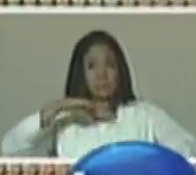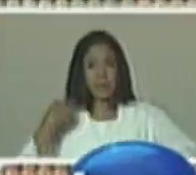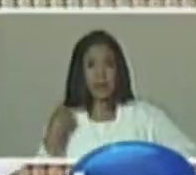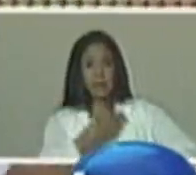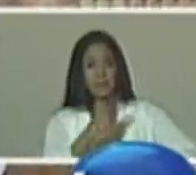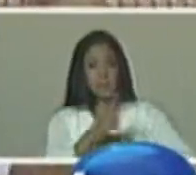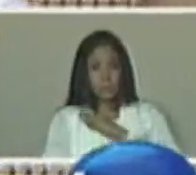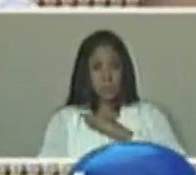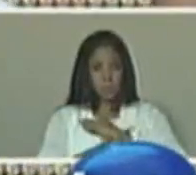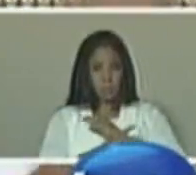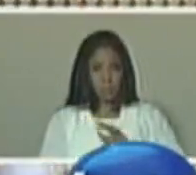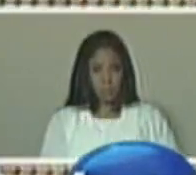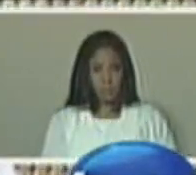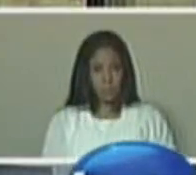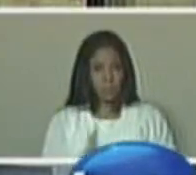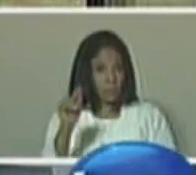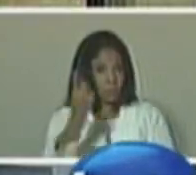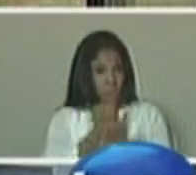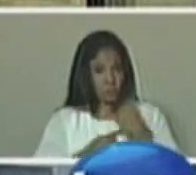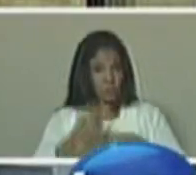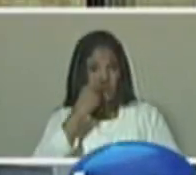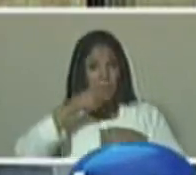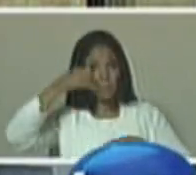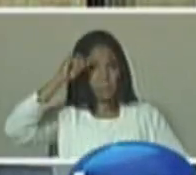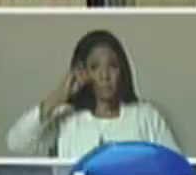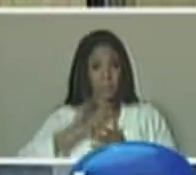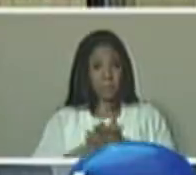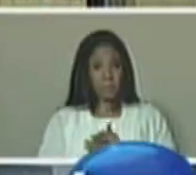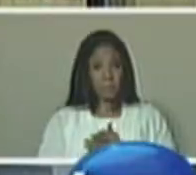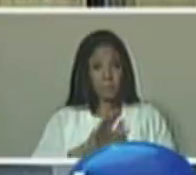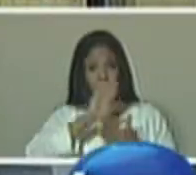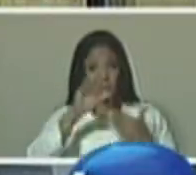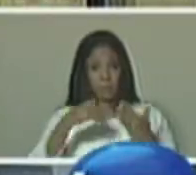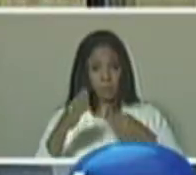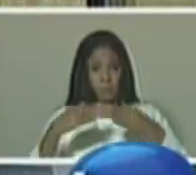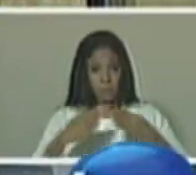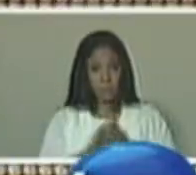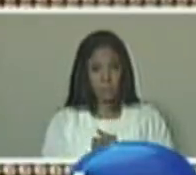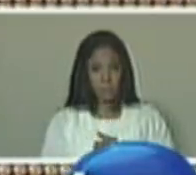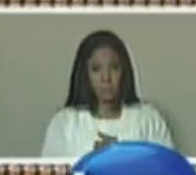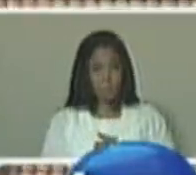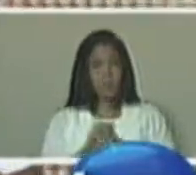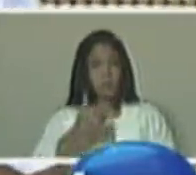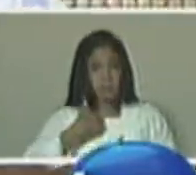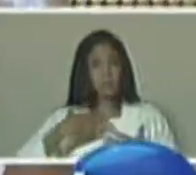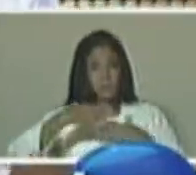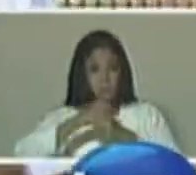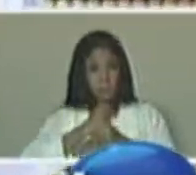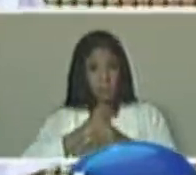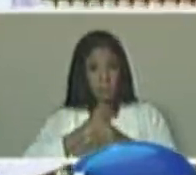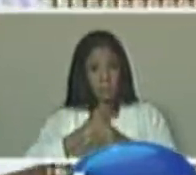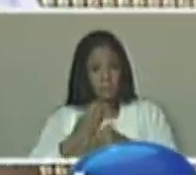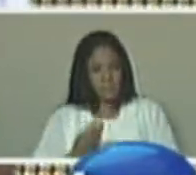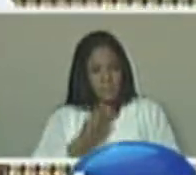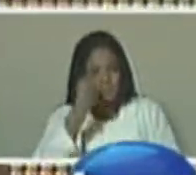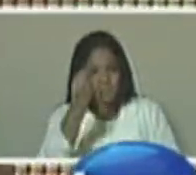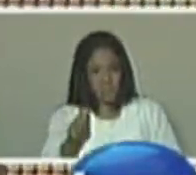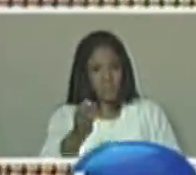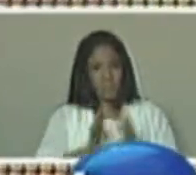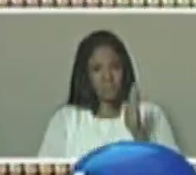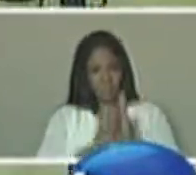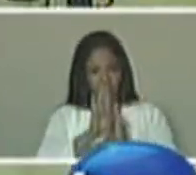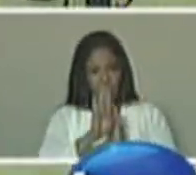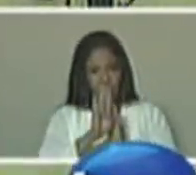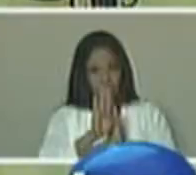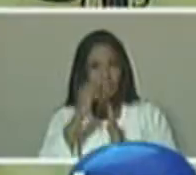país, no solamente a Bocas del Toro, sino el resto de todo Panamá. Y es lo que haría para contribuir en el desarrollo